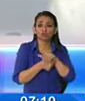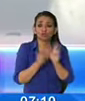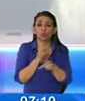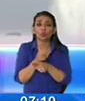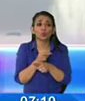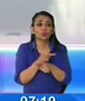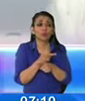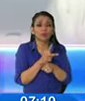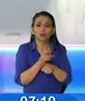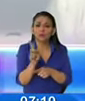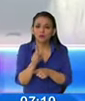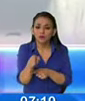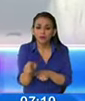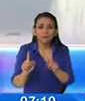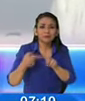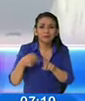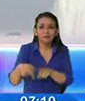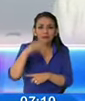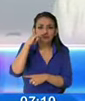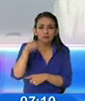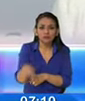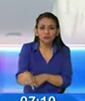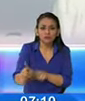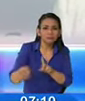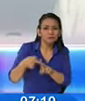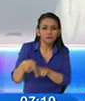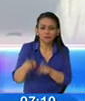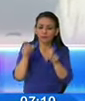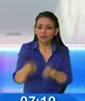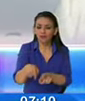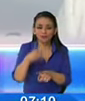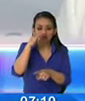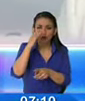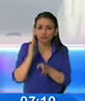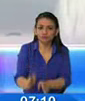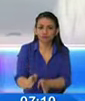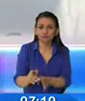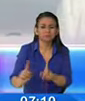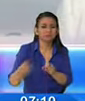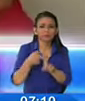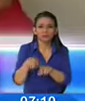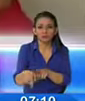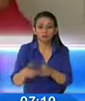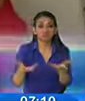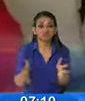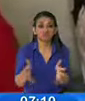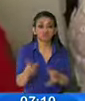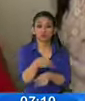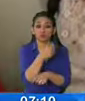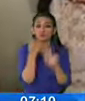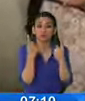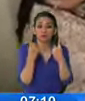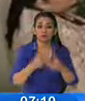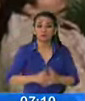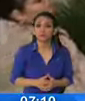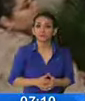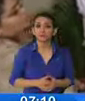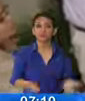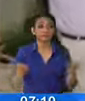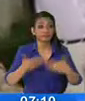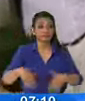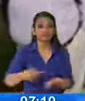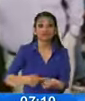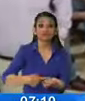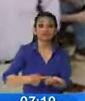que desempeño, y no se entiende que hay que proteger primero a los niños. Al término del encuentro no se permitió a la